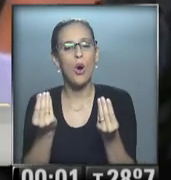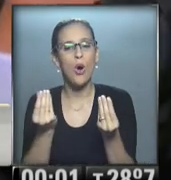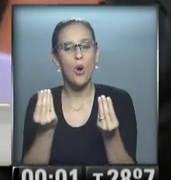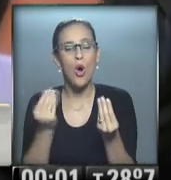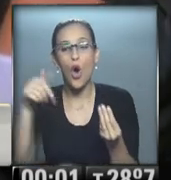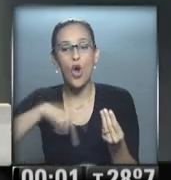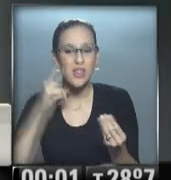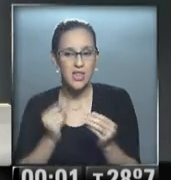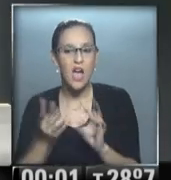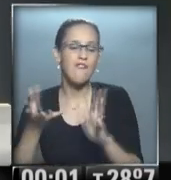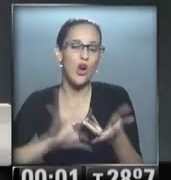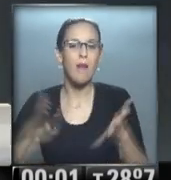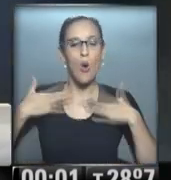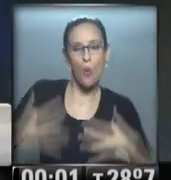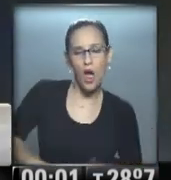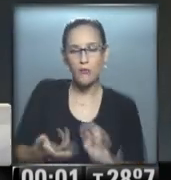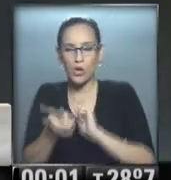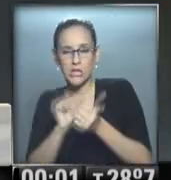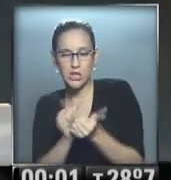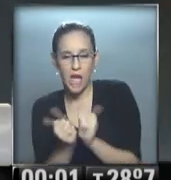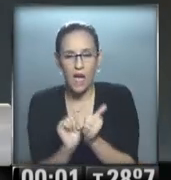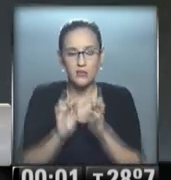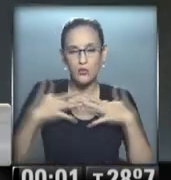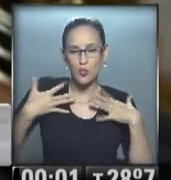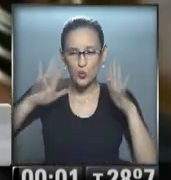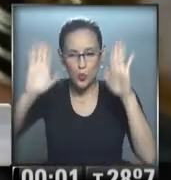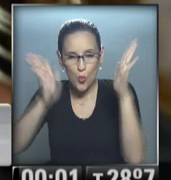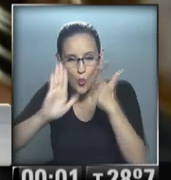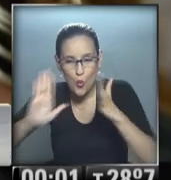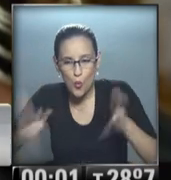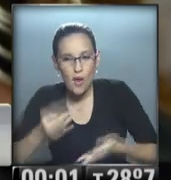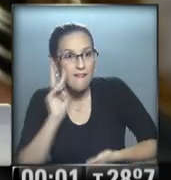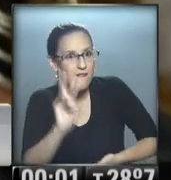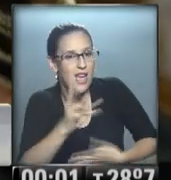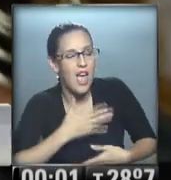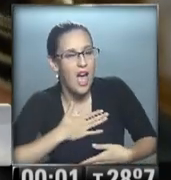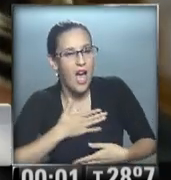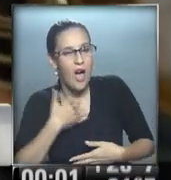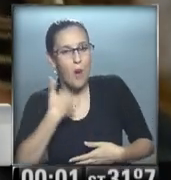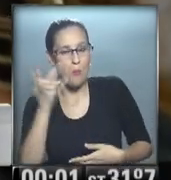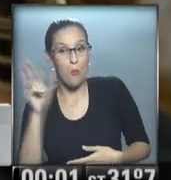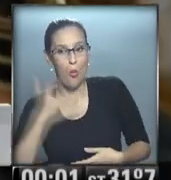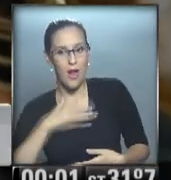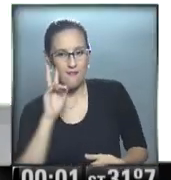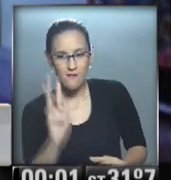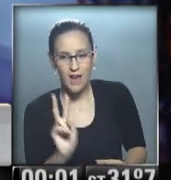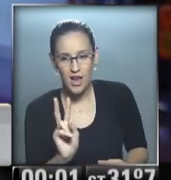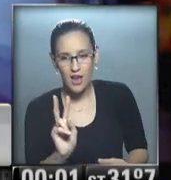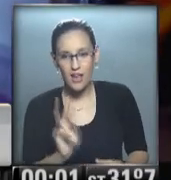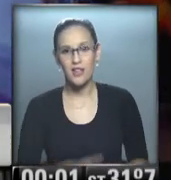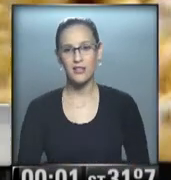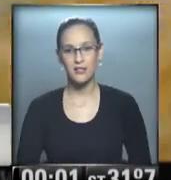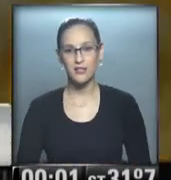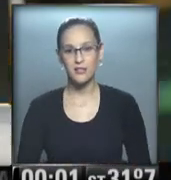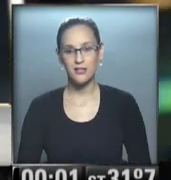de hoy en día, ¿no? La cultura del cuerpo, la sensualidad, las curvas. Por donde uno mire, hay un cuerpo femenino, sobre todo propulsado por